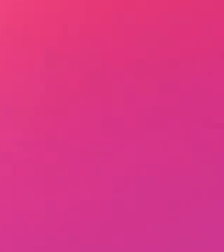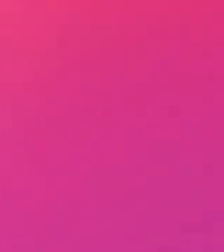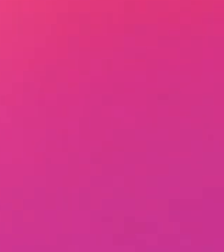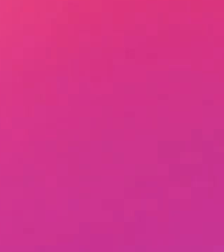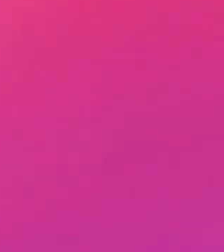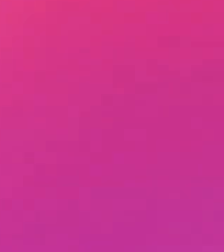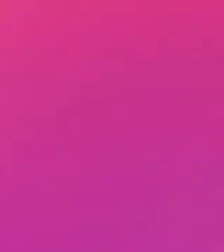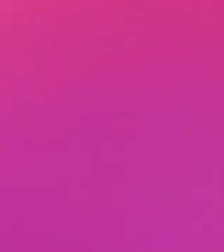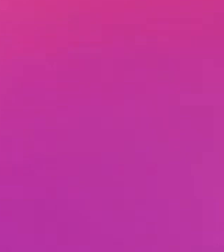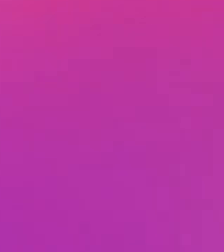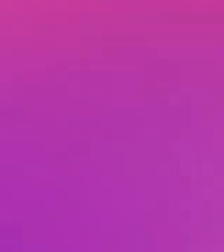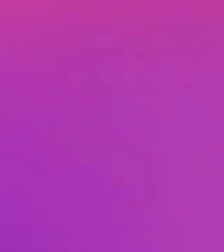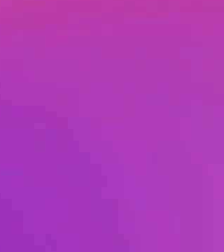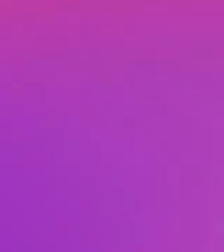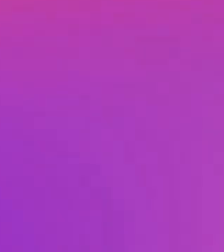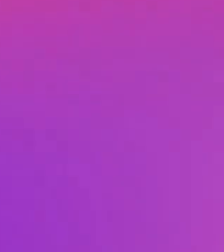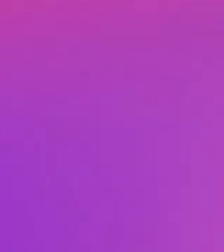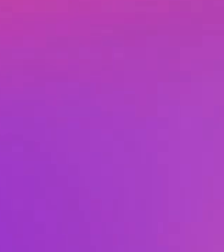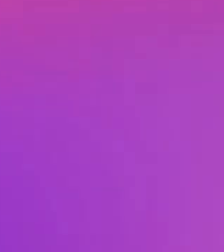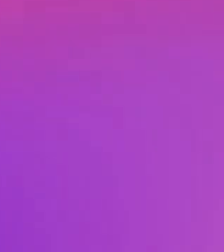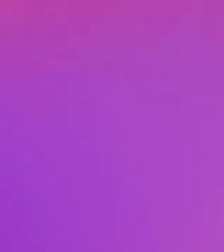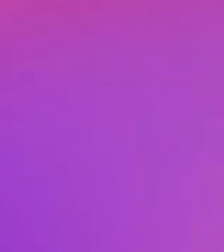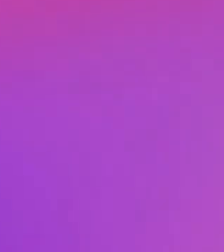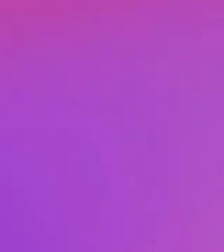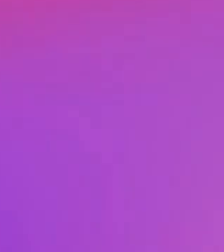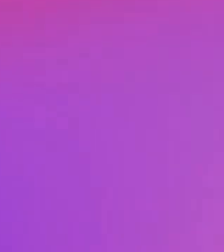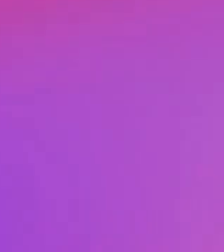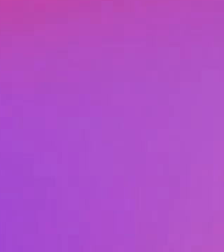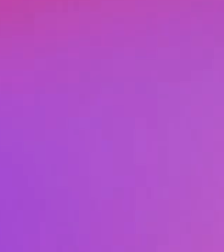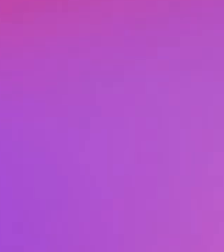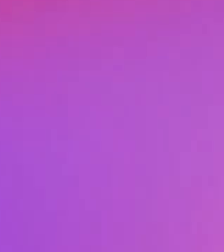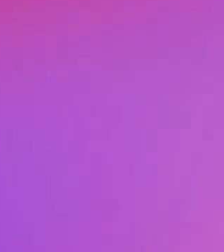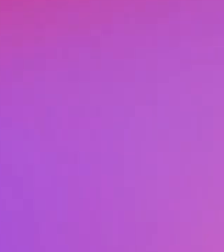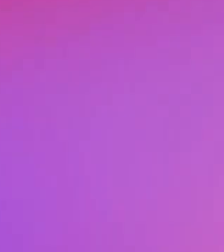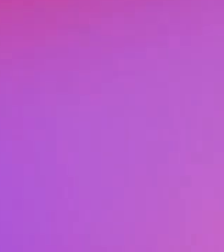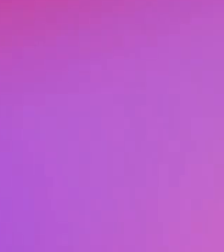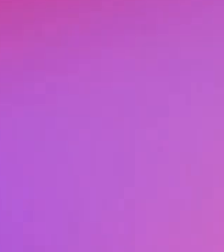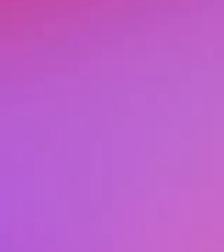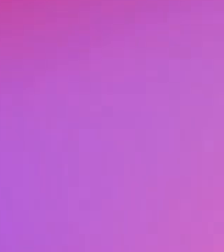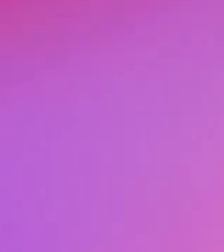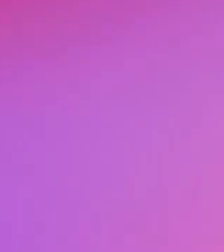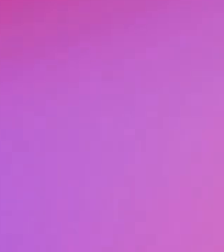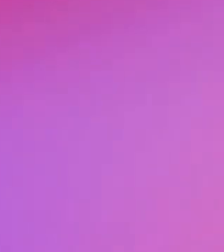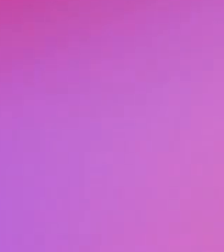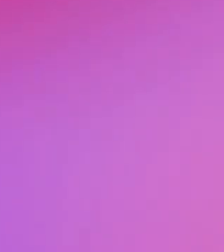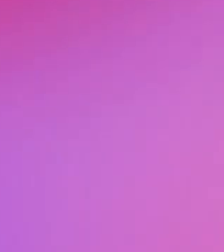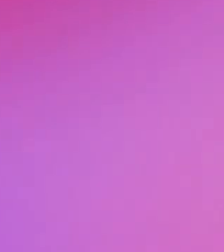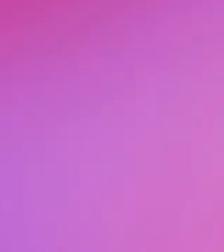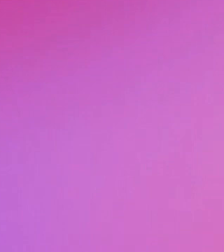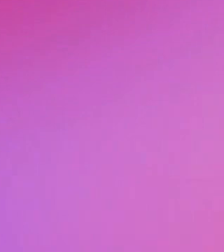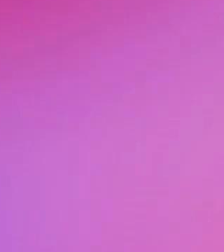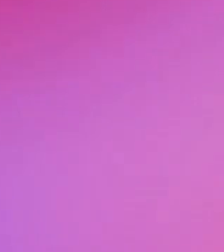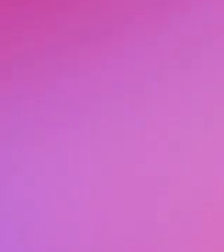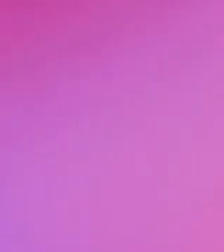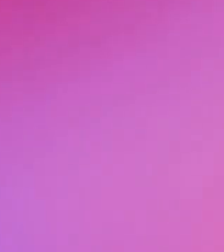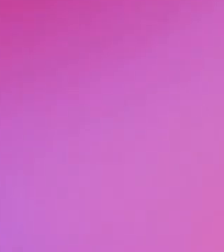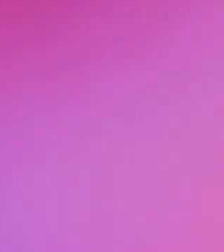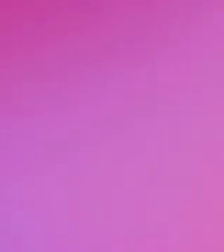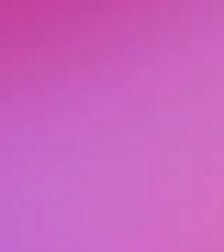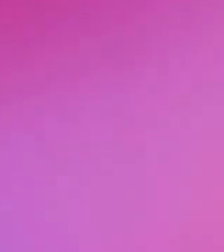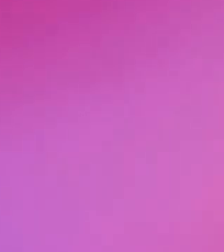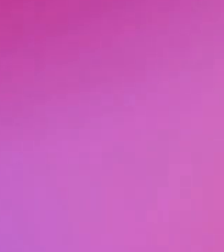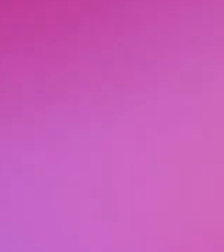También te invitamos a que consultes la plataforma nuevaescuelamexicana.cep.gov.mx.